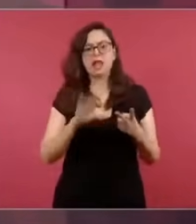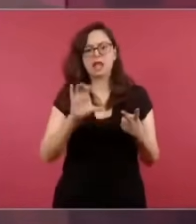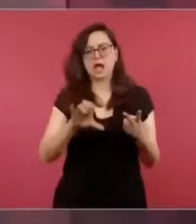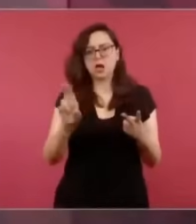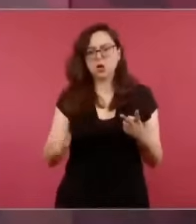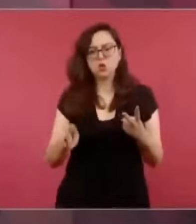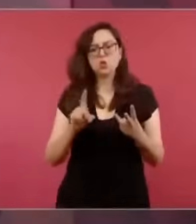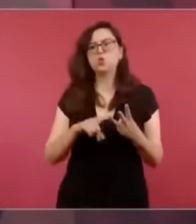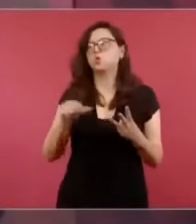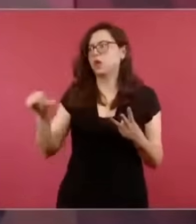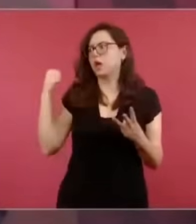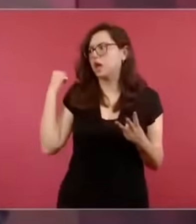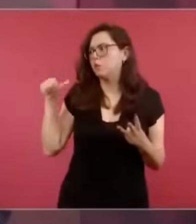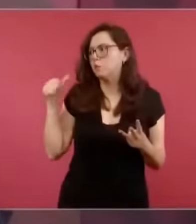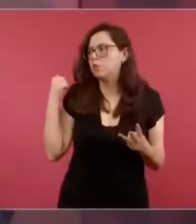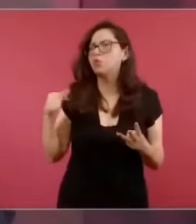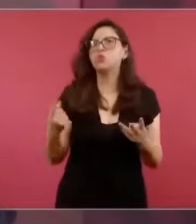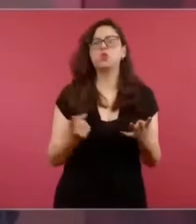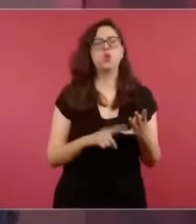en Acapulco